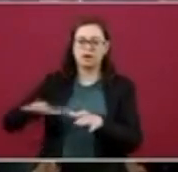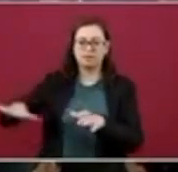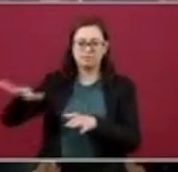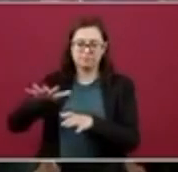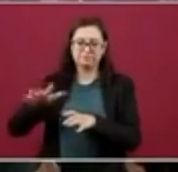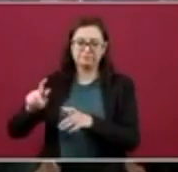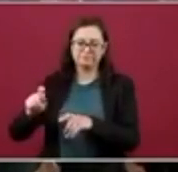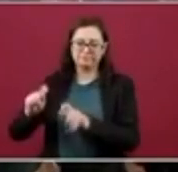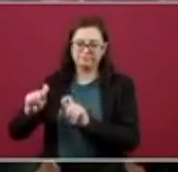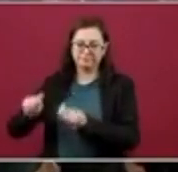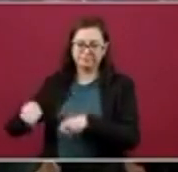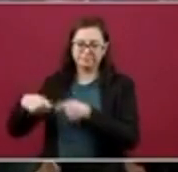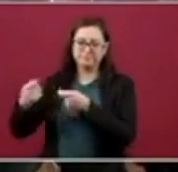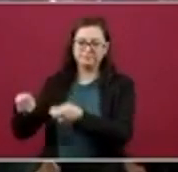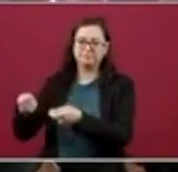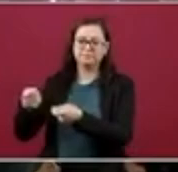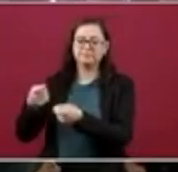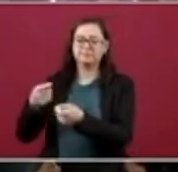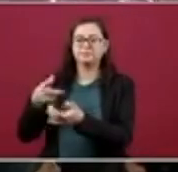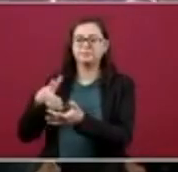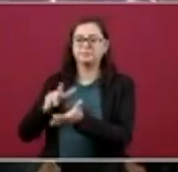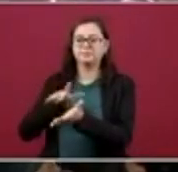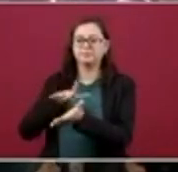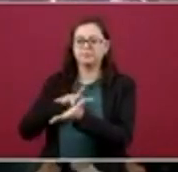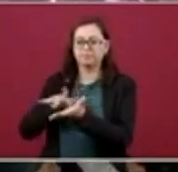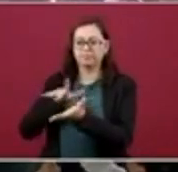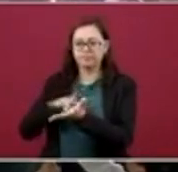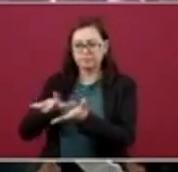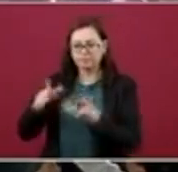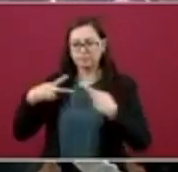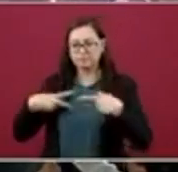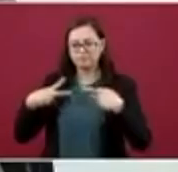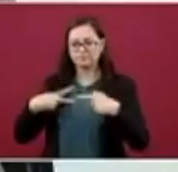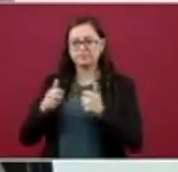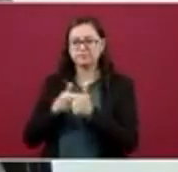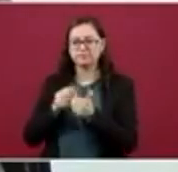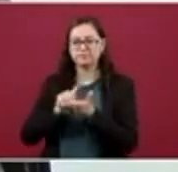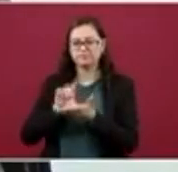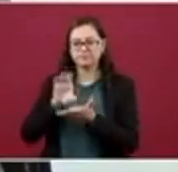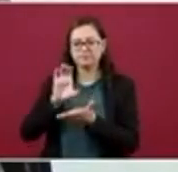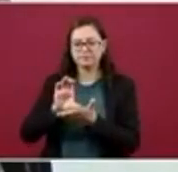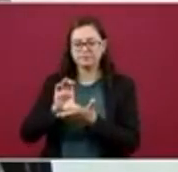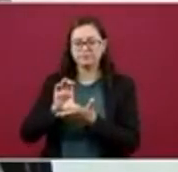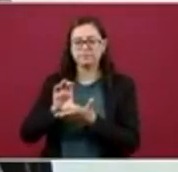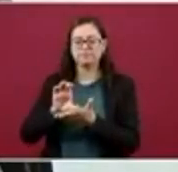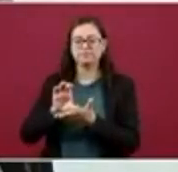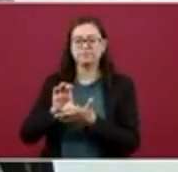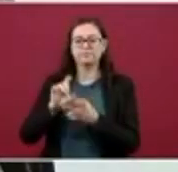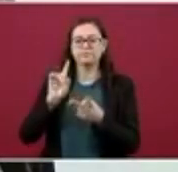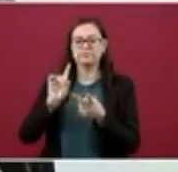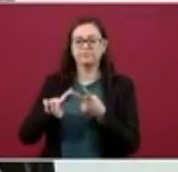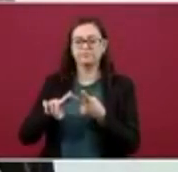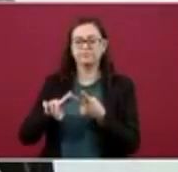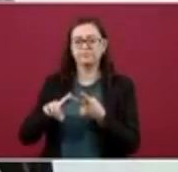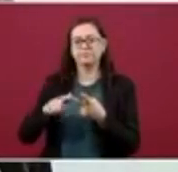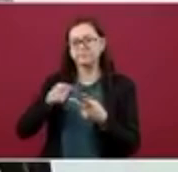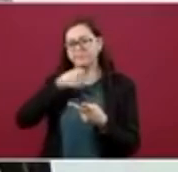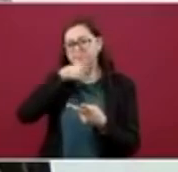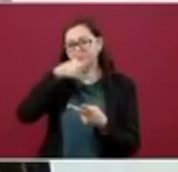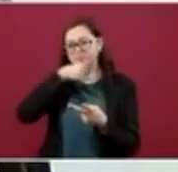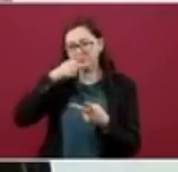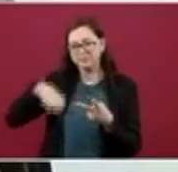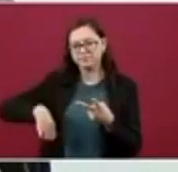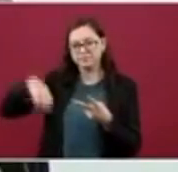para apoyo a personas con discapacidad, para adultos